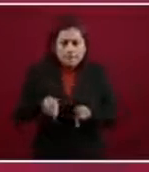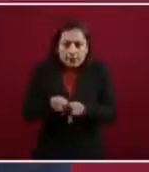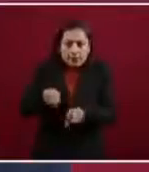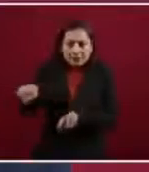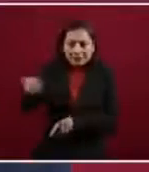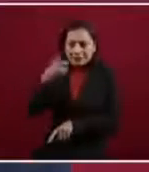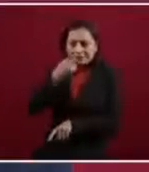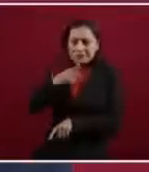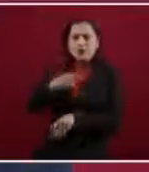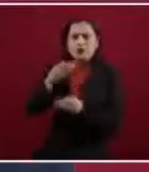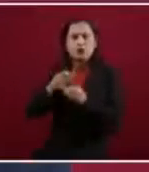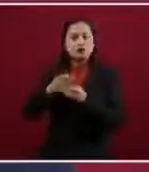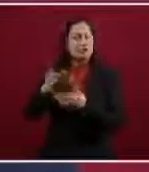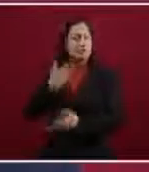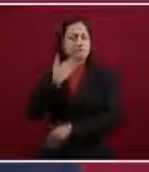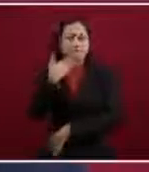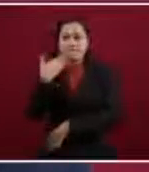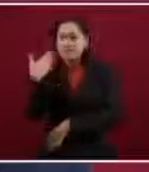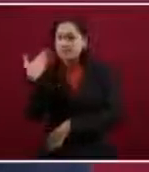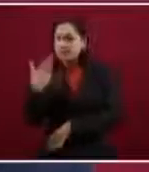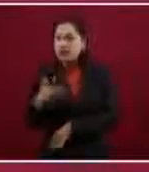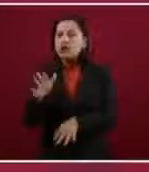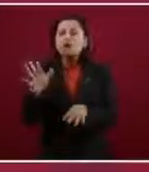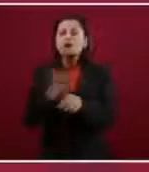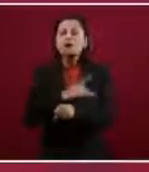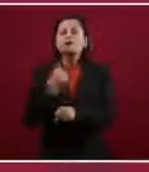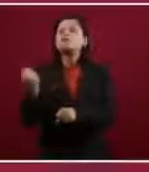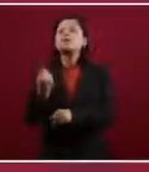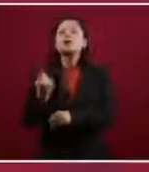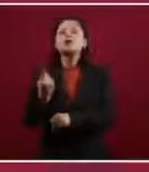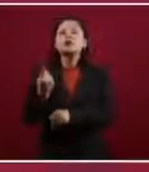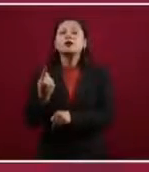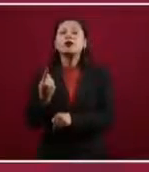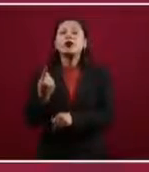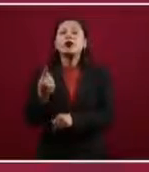inercias. Por eso hablaba del elefante